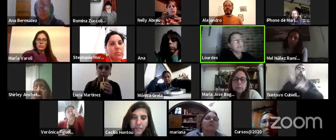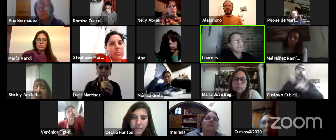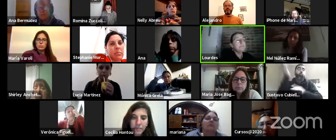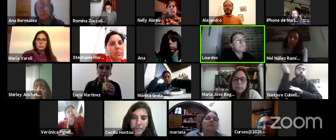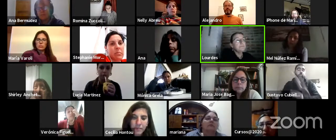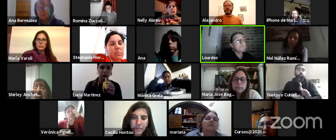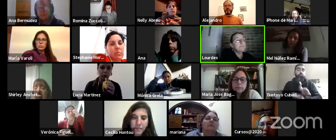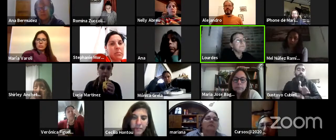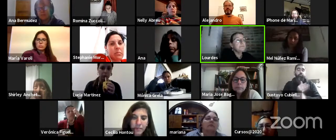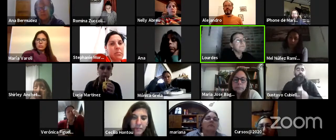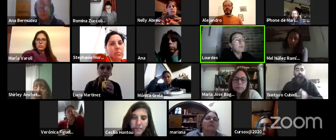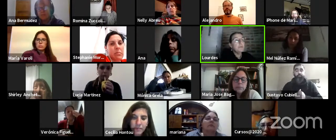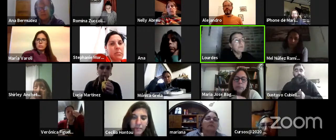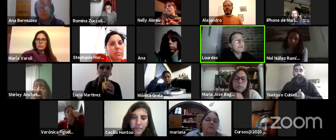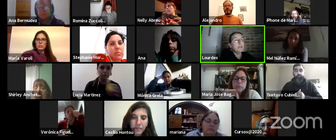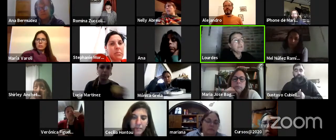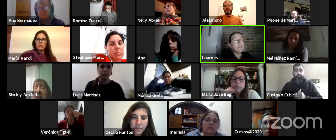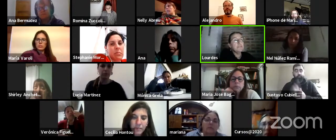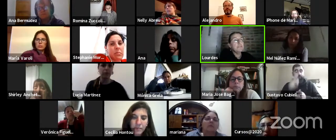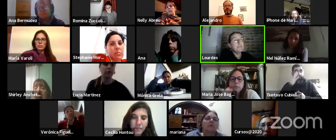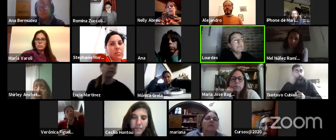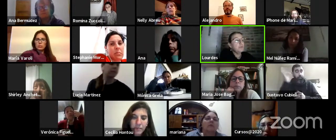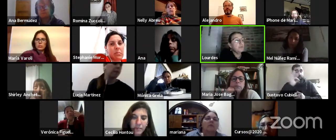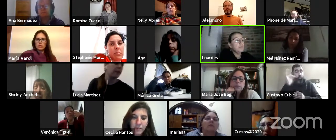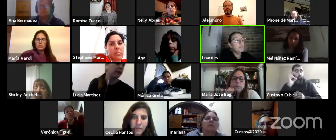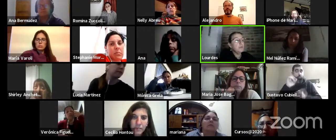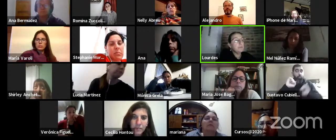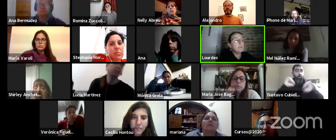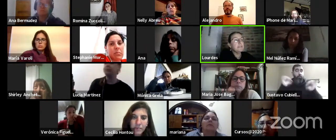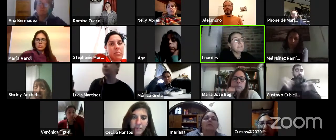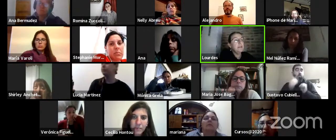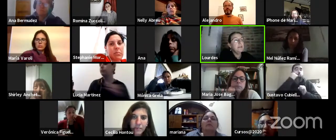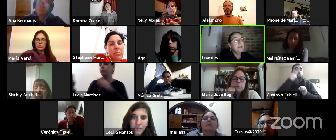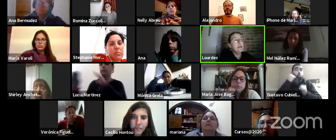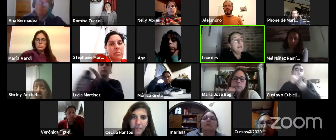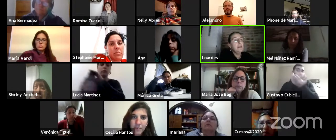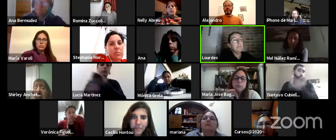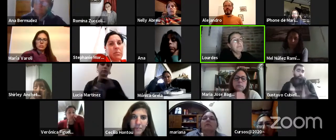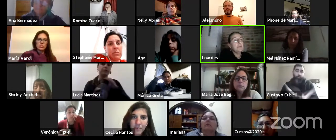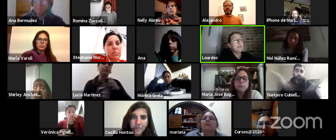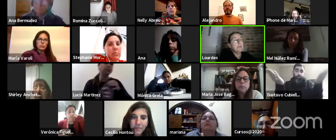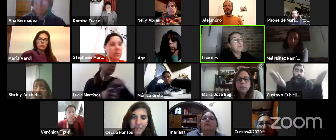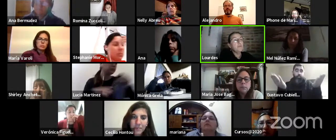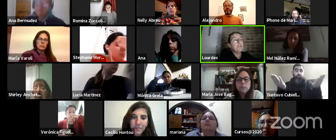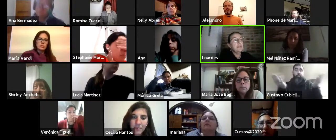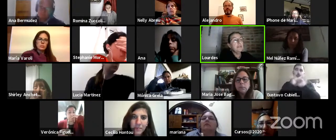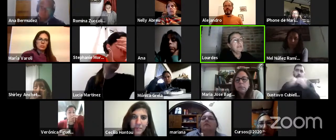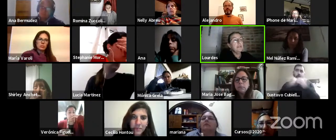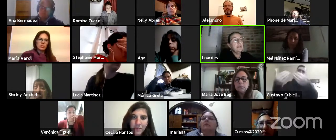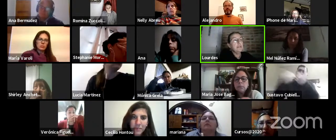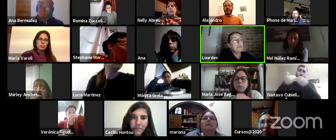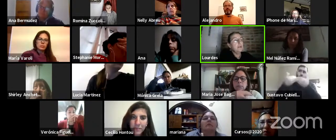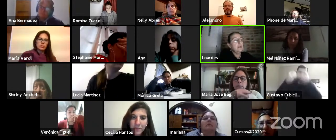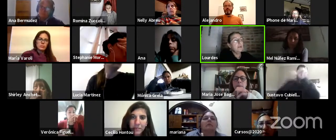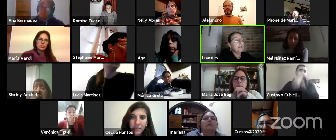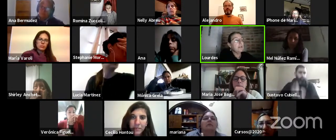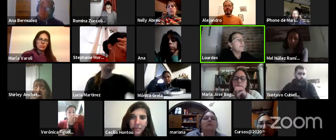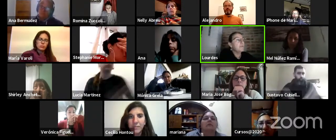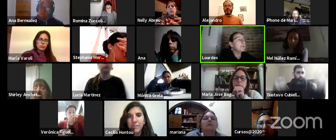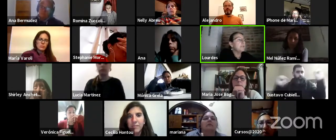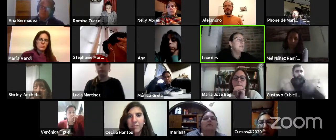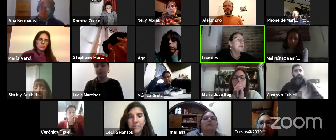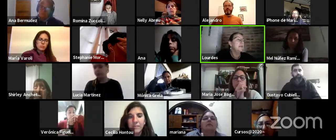11,8%. Disculpen estos datos así fríos y duros, pero después pueden hacer preguntas y los